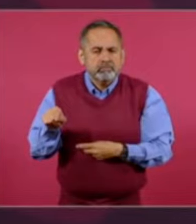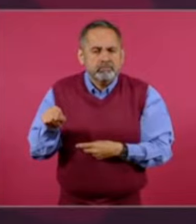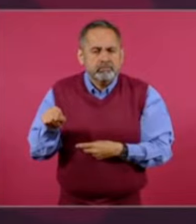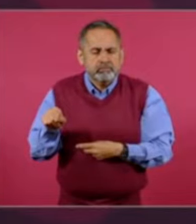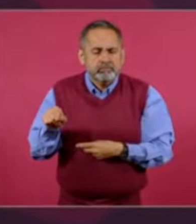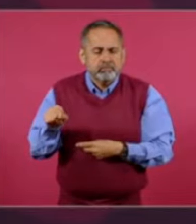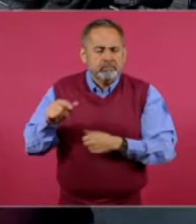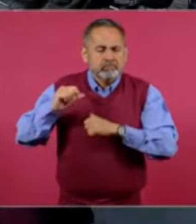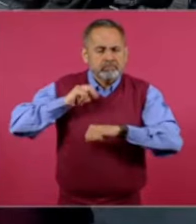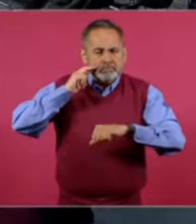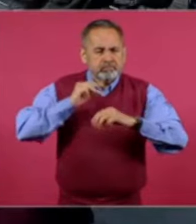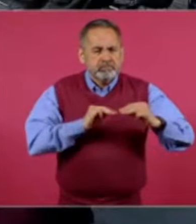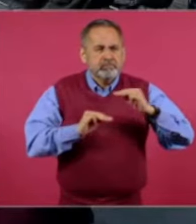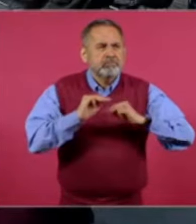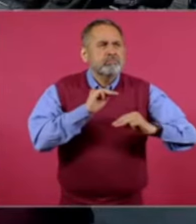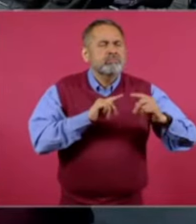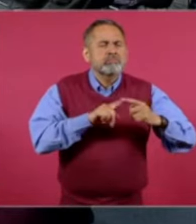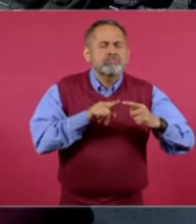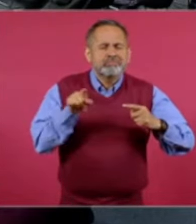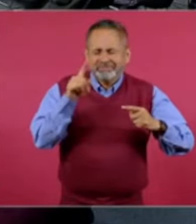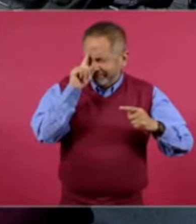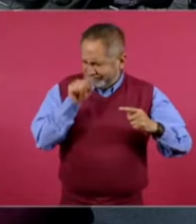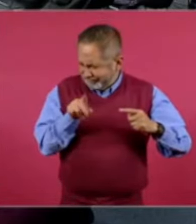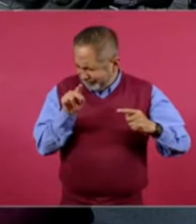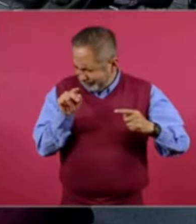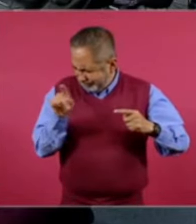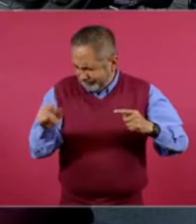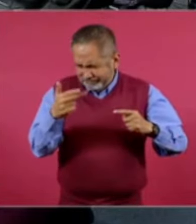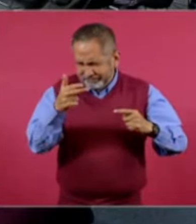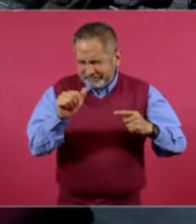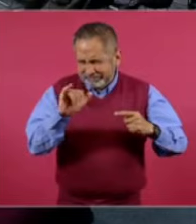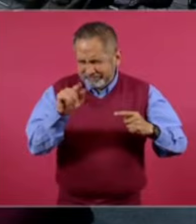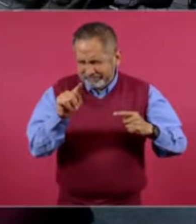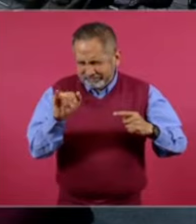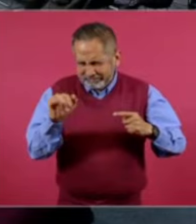primer ministro, creo que de Haití,